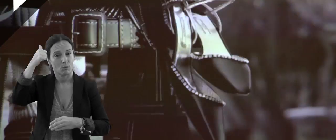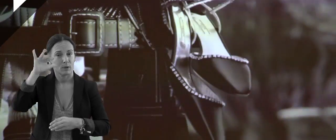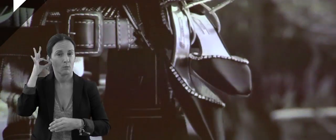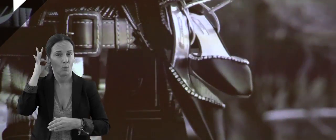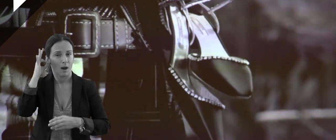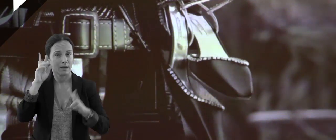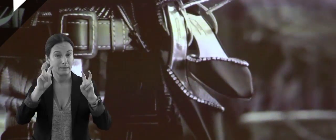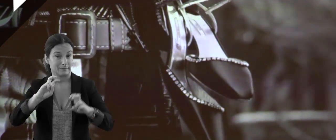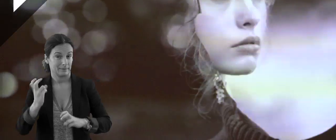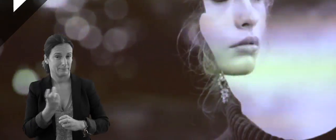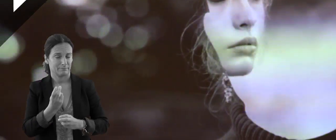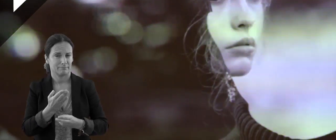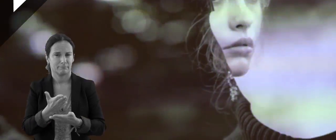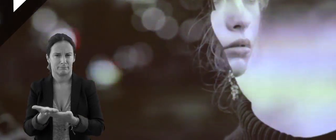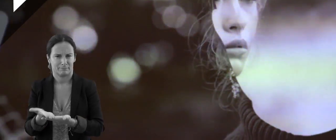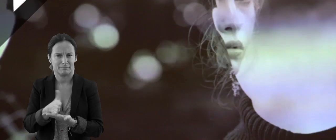mujer.